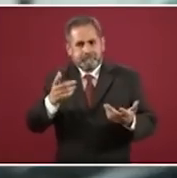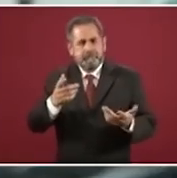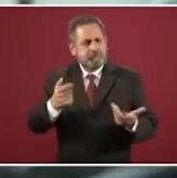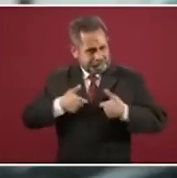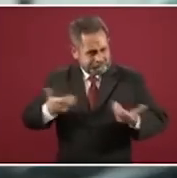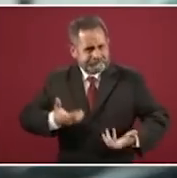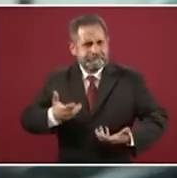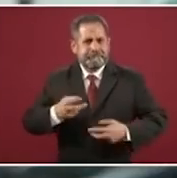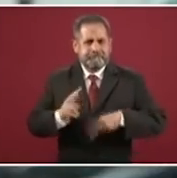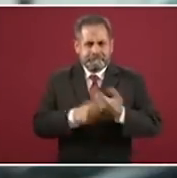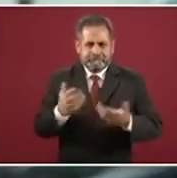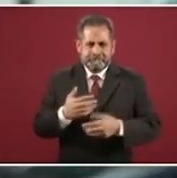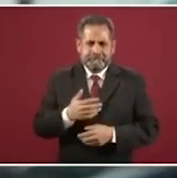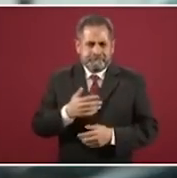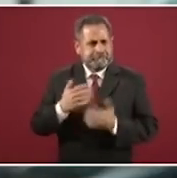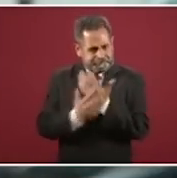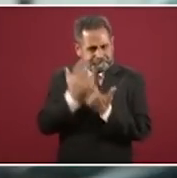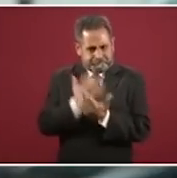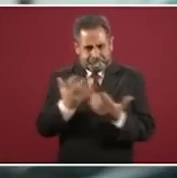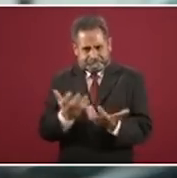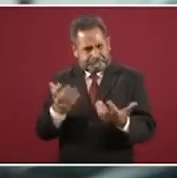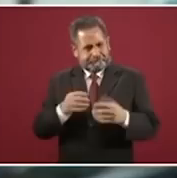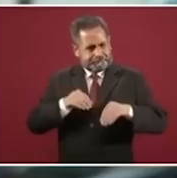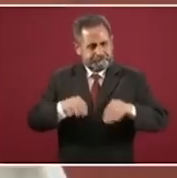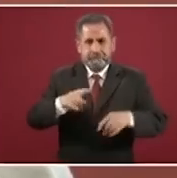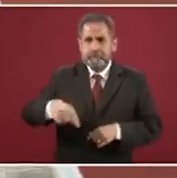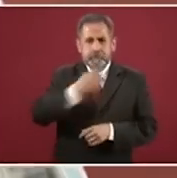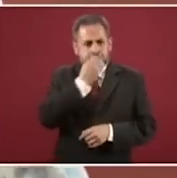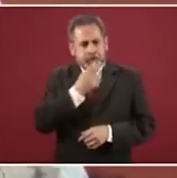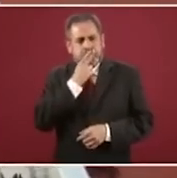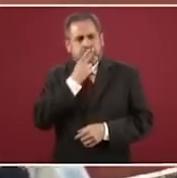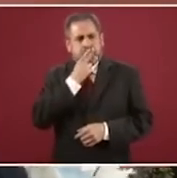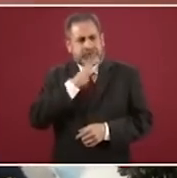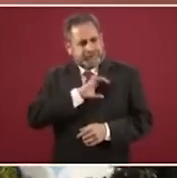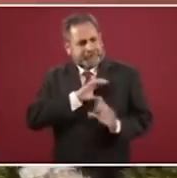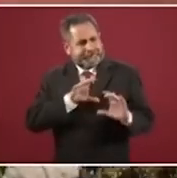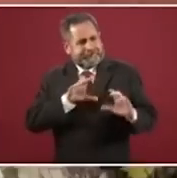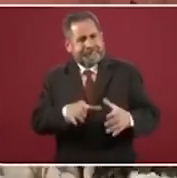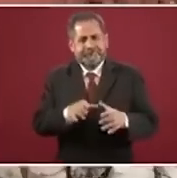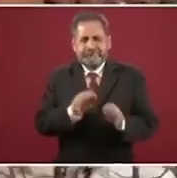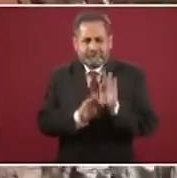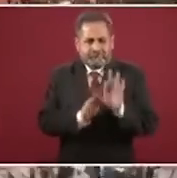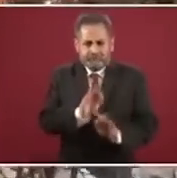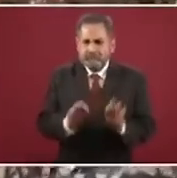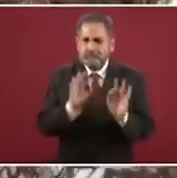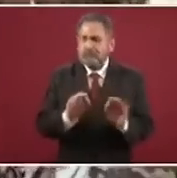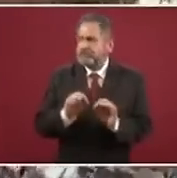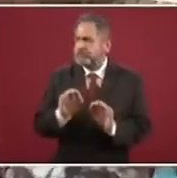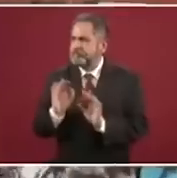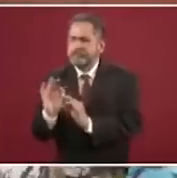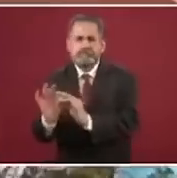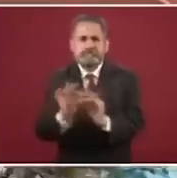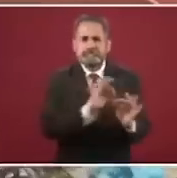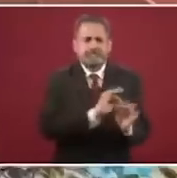órale, aquí está nuestra chamba, aquí está, queremos a nuestra escuelita, como que está bien diseñado todo